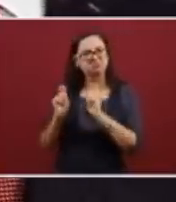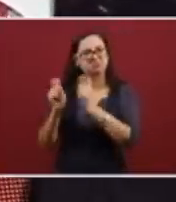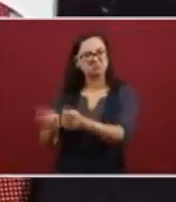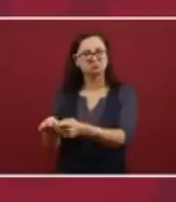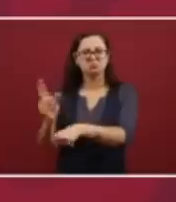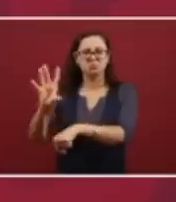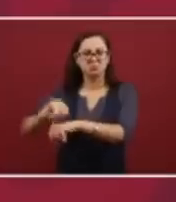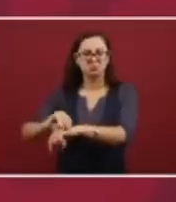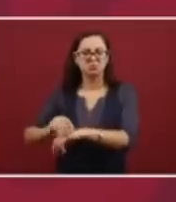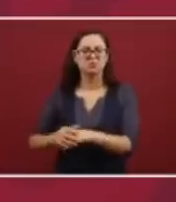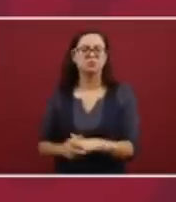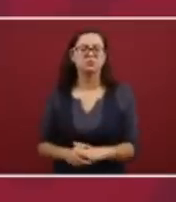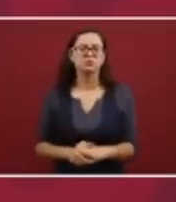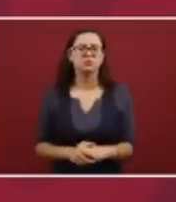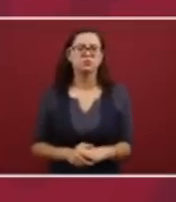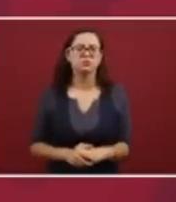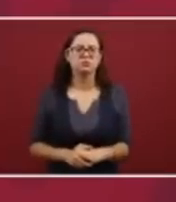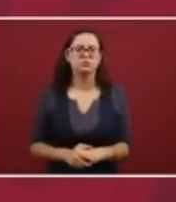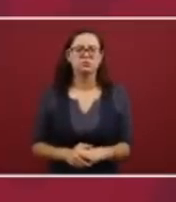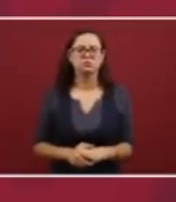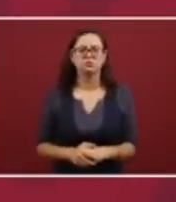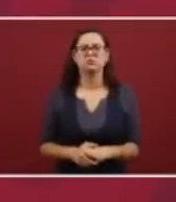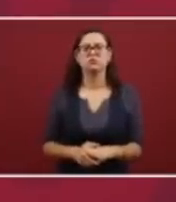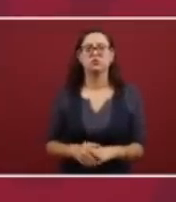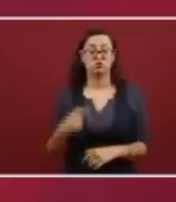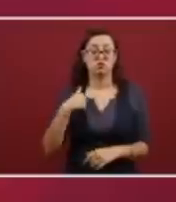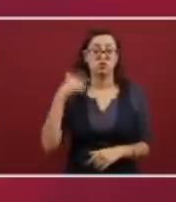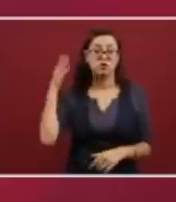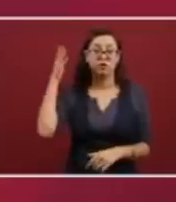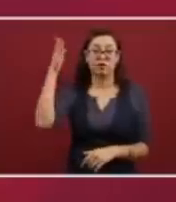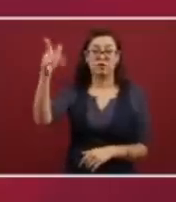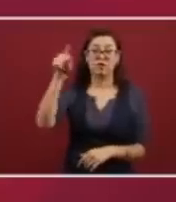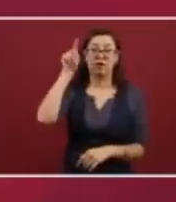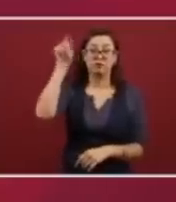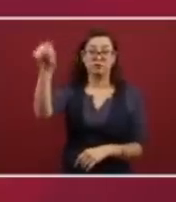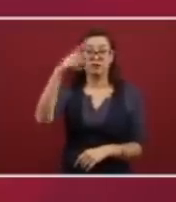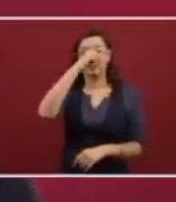ahora que estuve en la sierra de nayarit